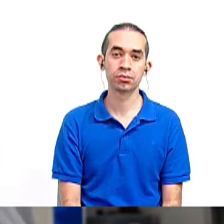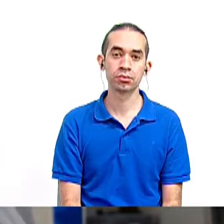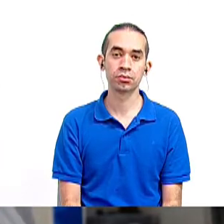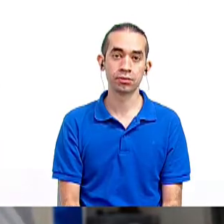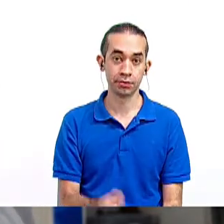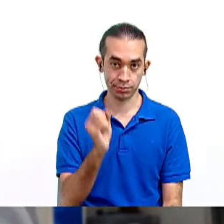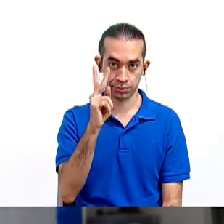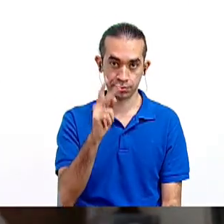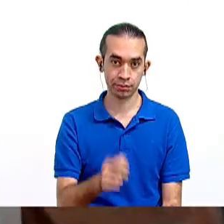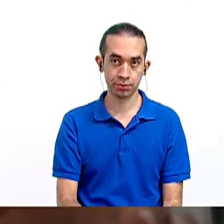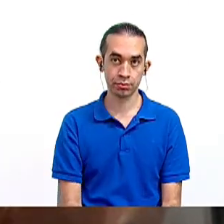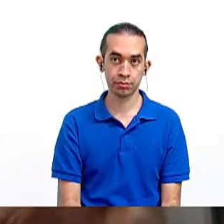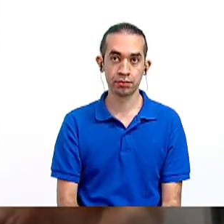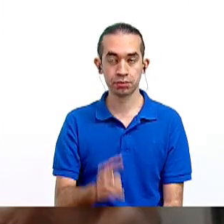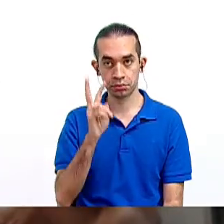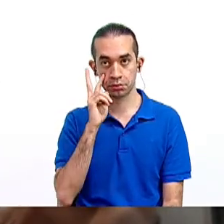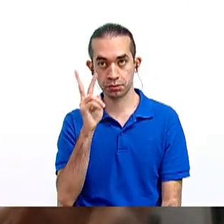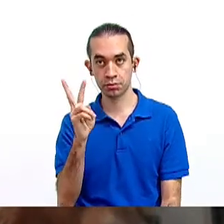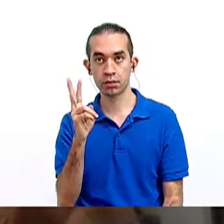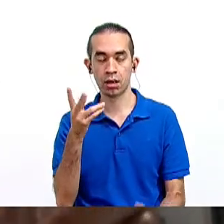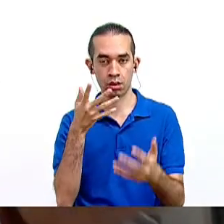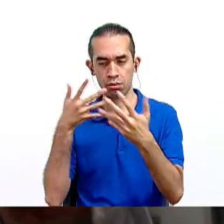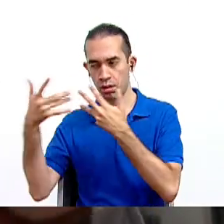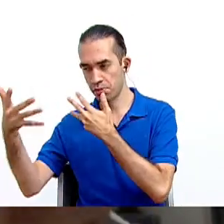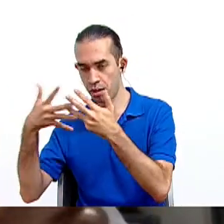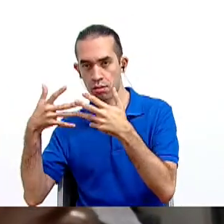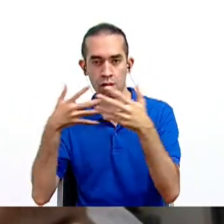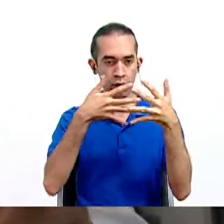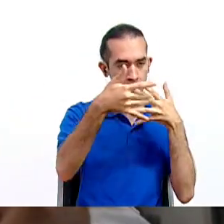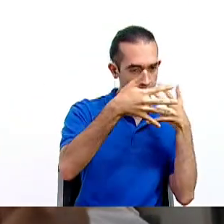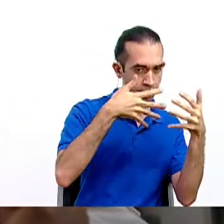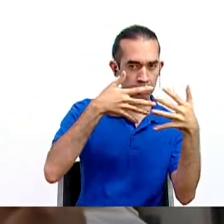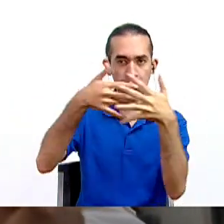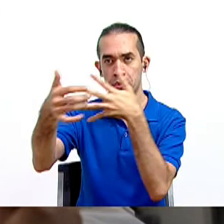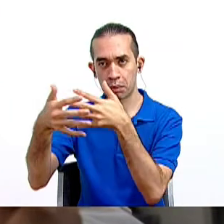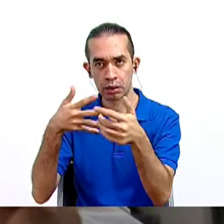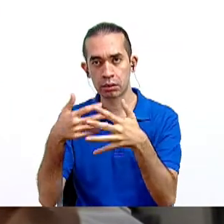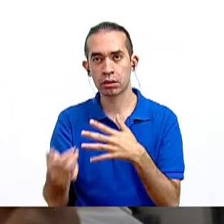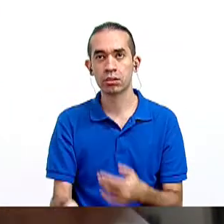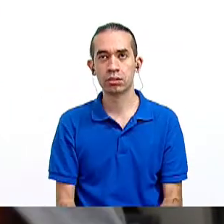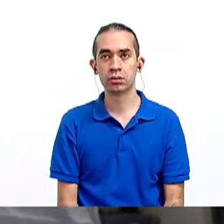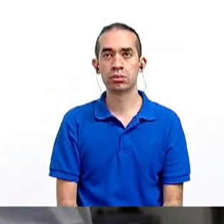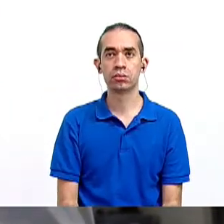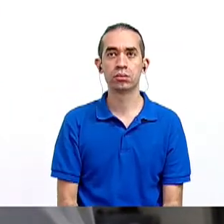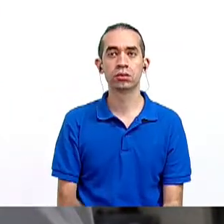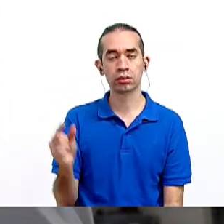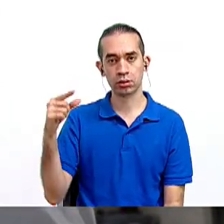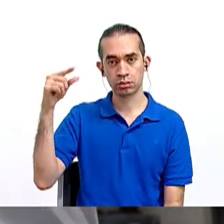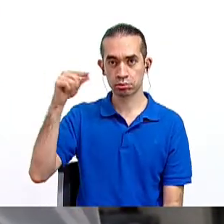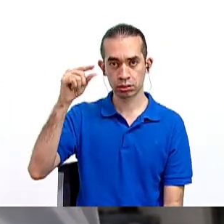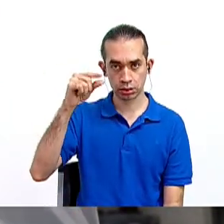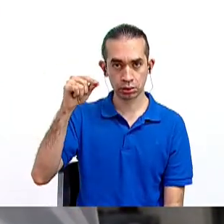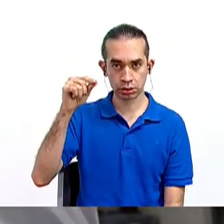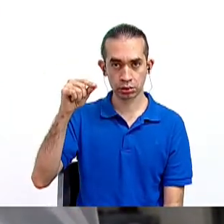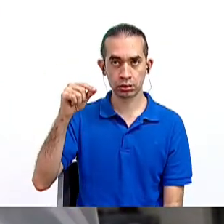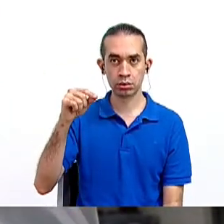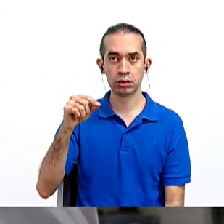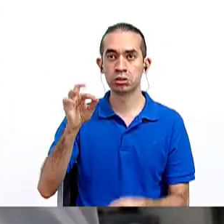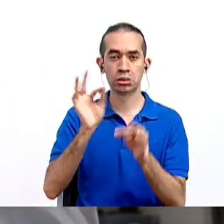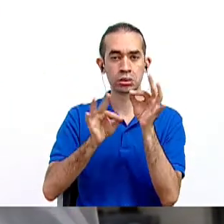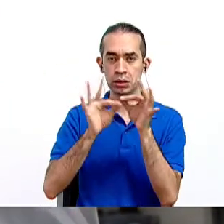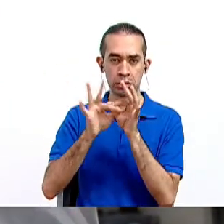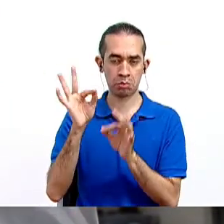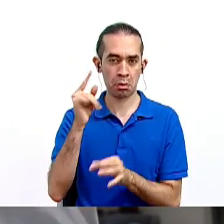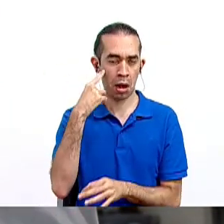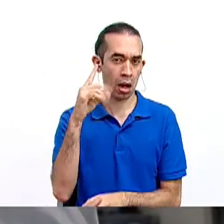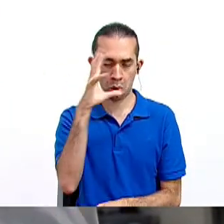Ok, véanlos, todos son transparentes, este es transparente, este es transparente. Voy a agregar a este que simplemente es un